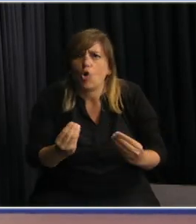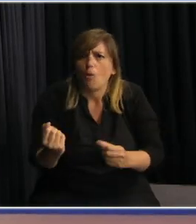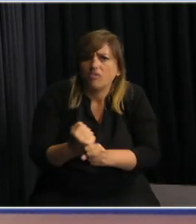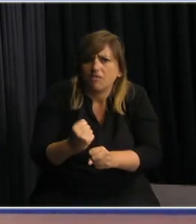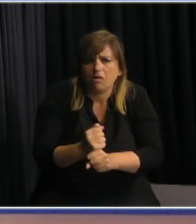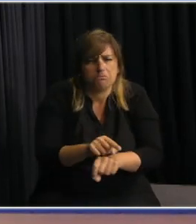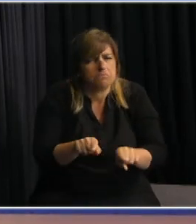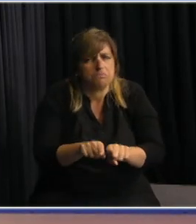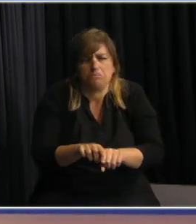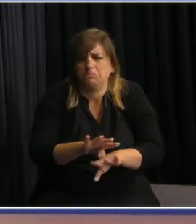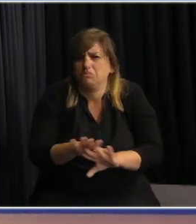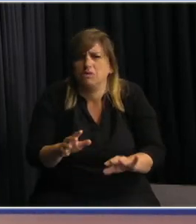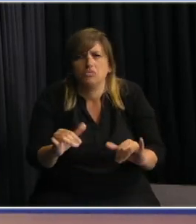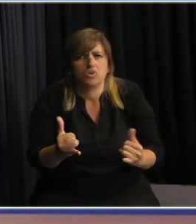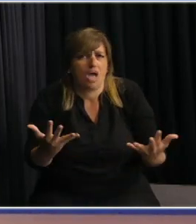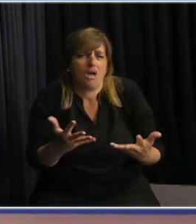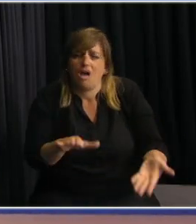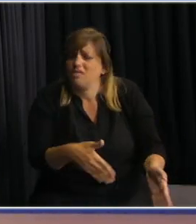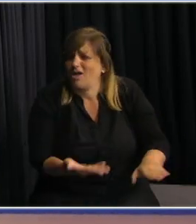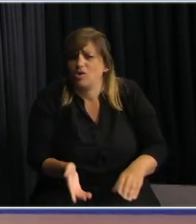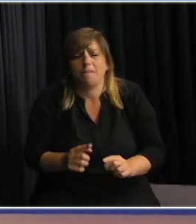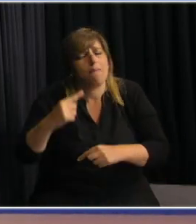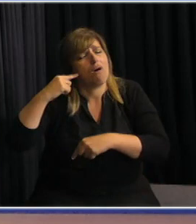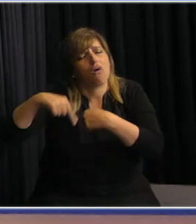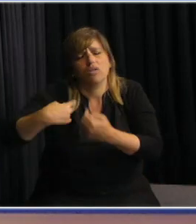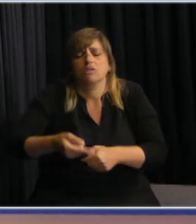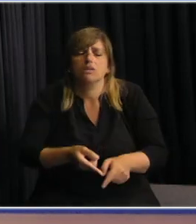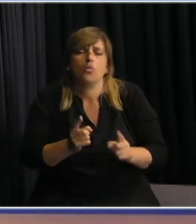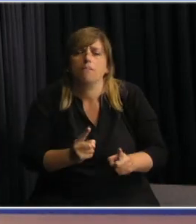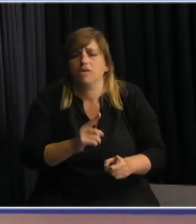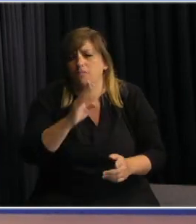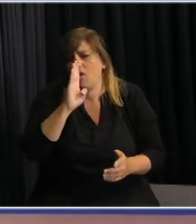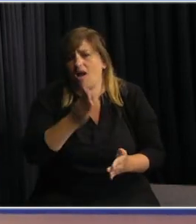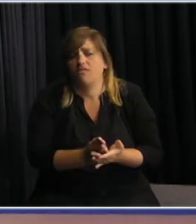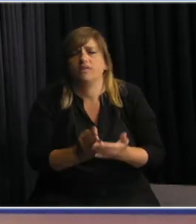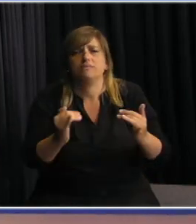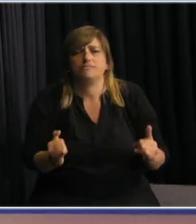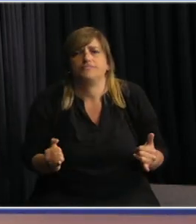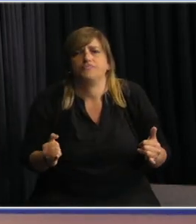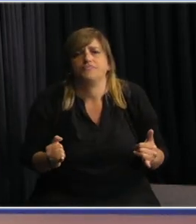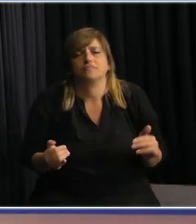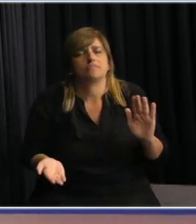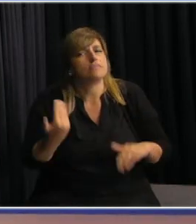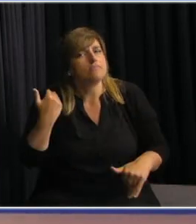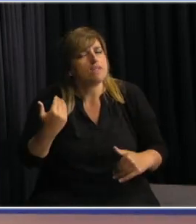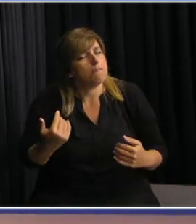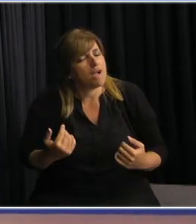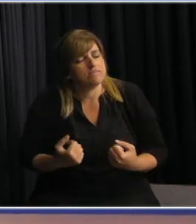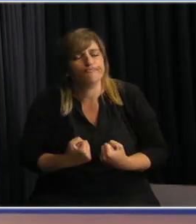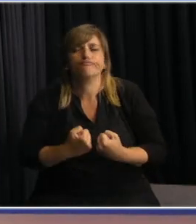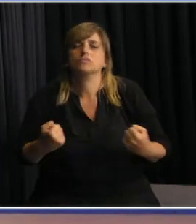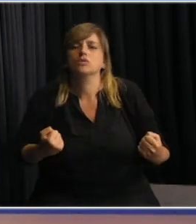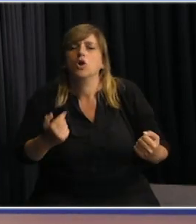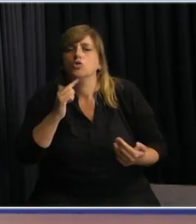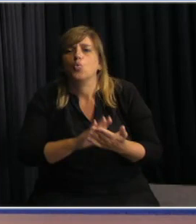Es la misma. Lo que hemos venido predicando hace mucho tiempo y últimamente con más ímpetu